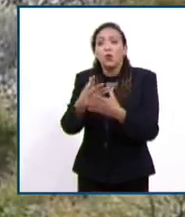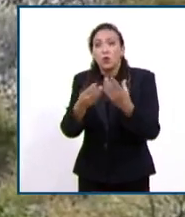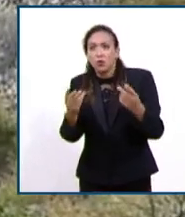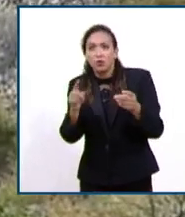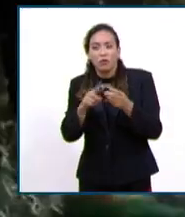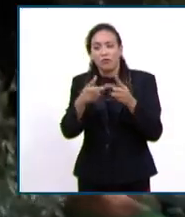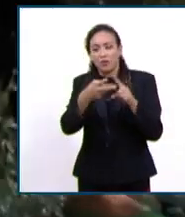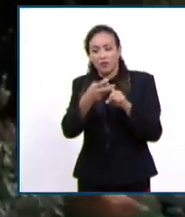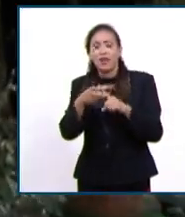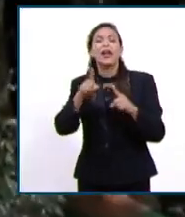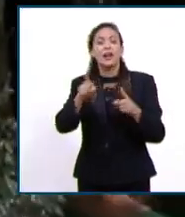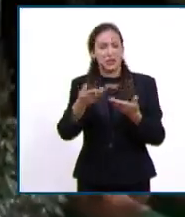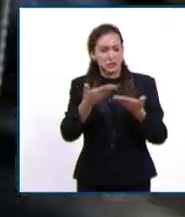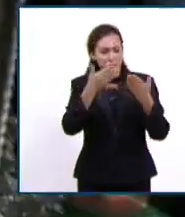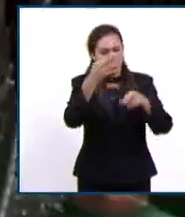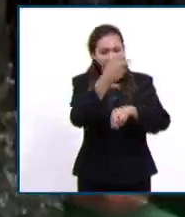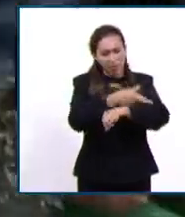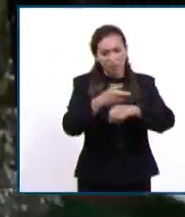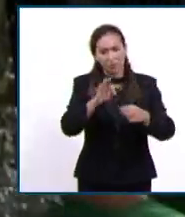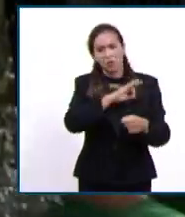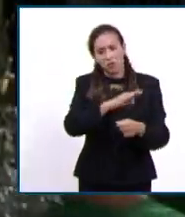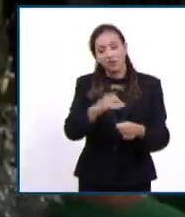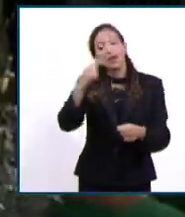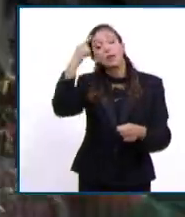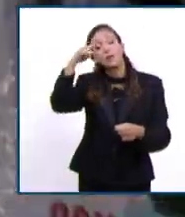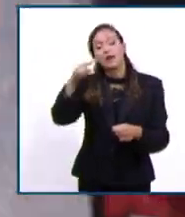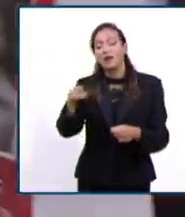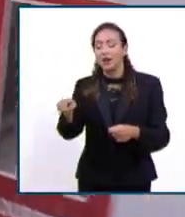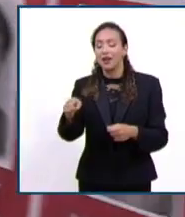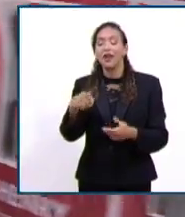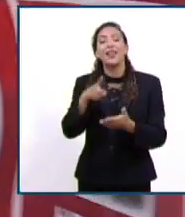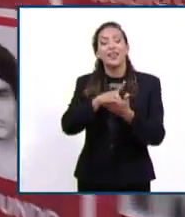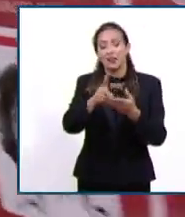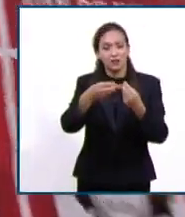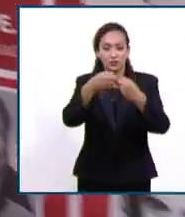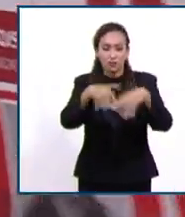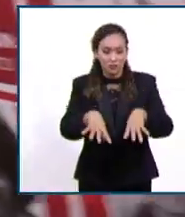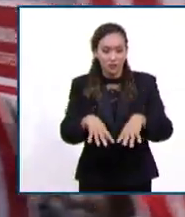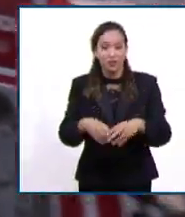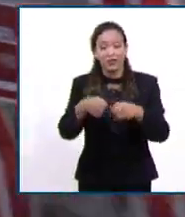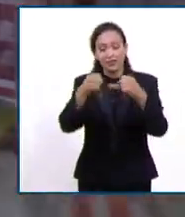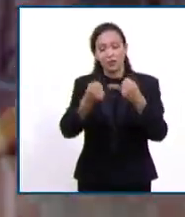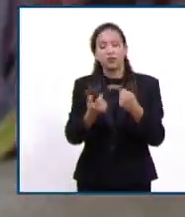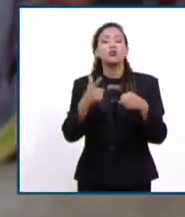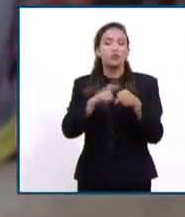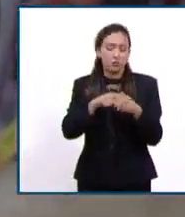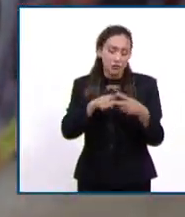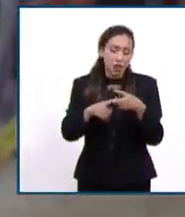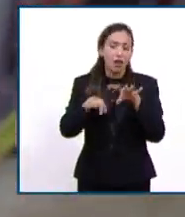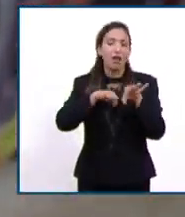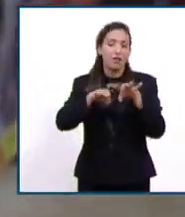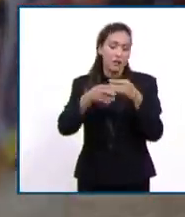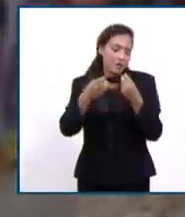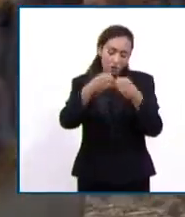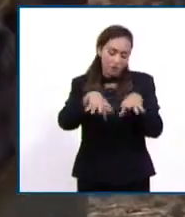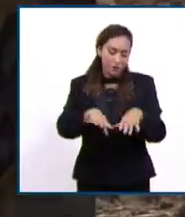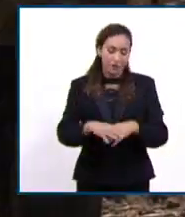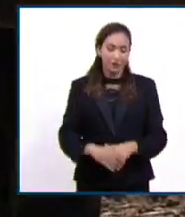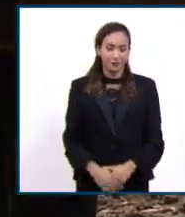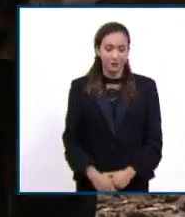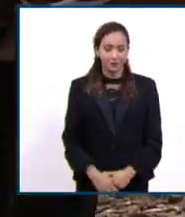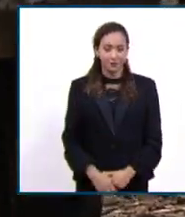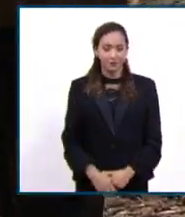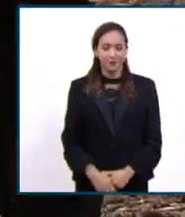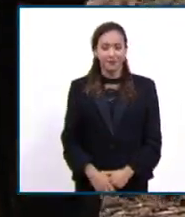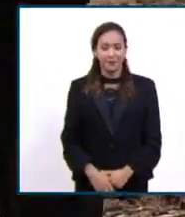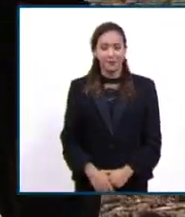ausencia para realizar trámites en su nombre y no perder los derechos de seguridad social, empleo, entre muchos otros. Para el